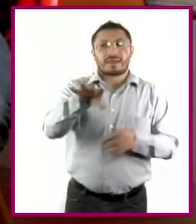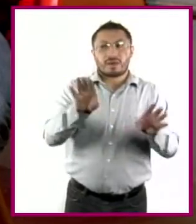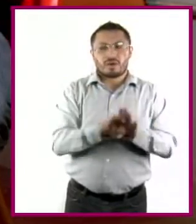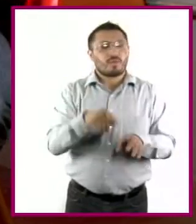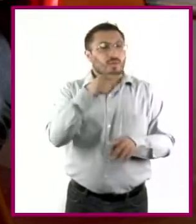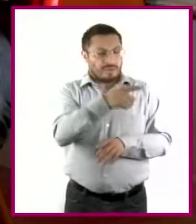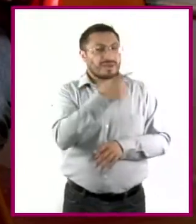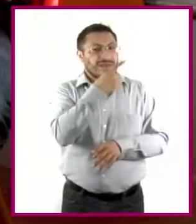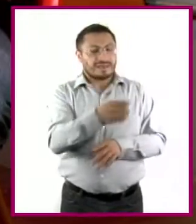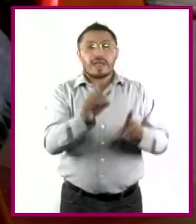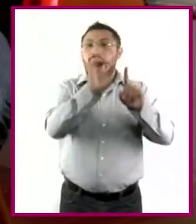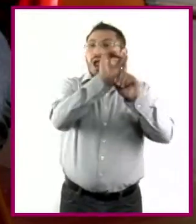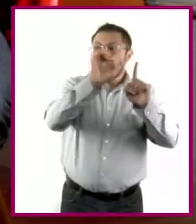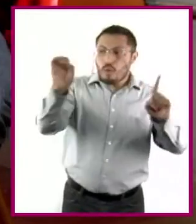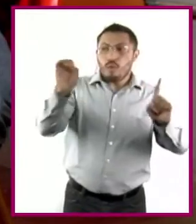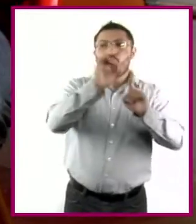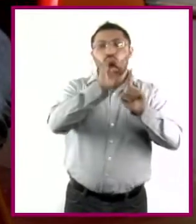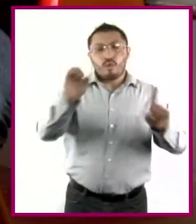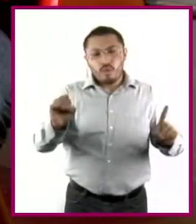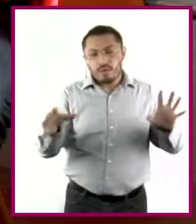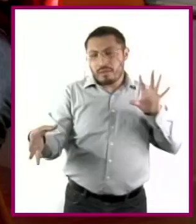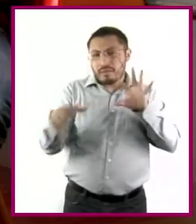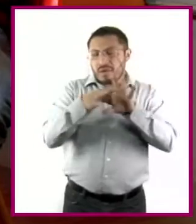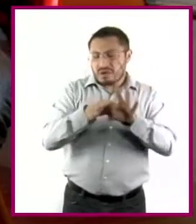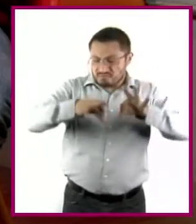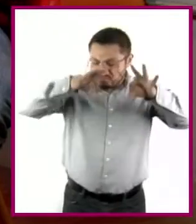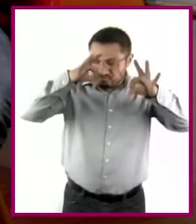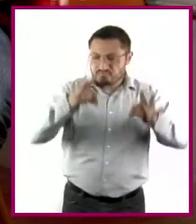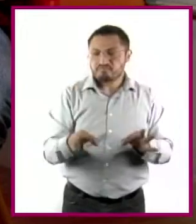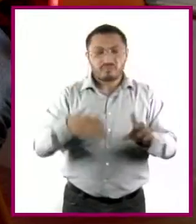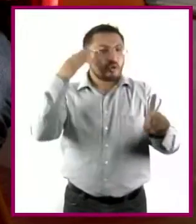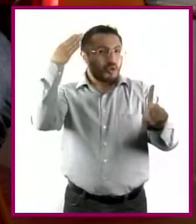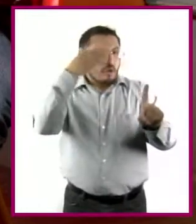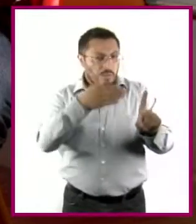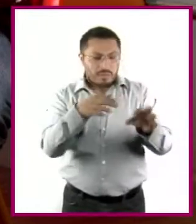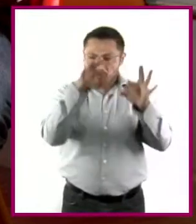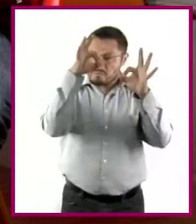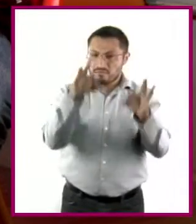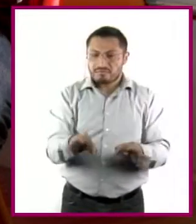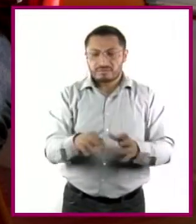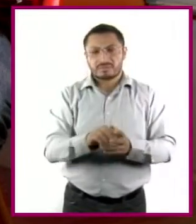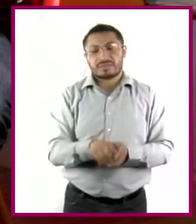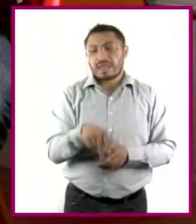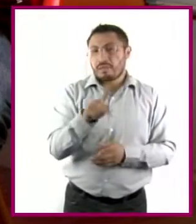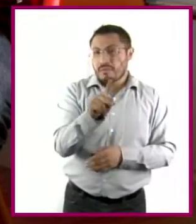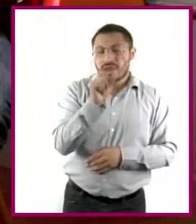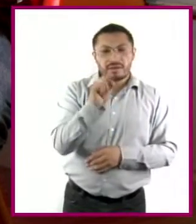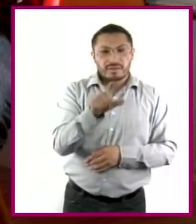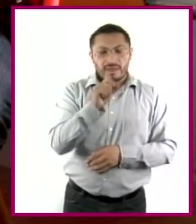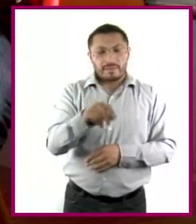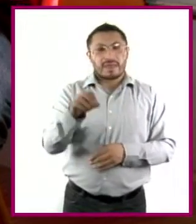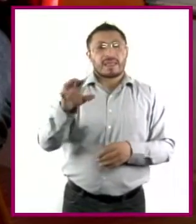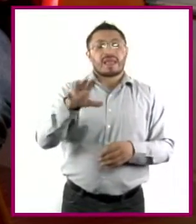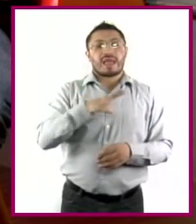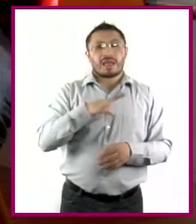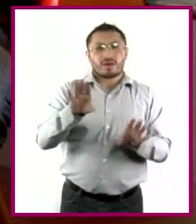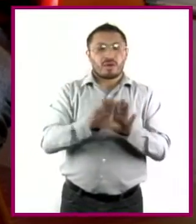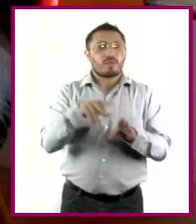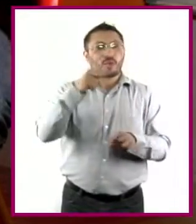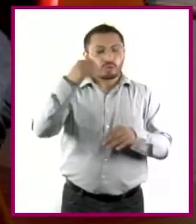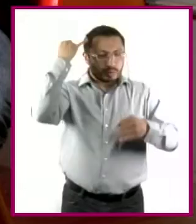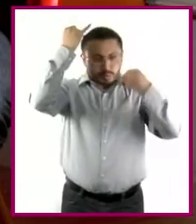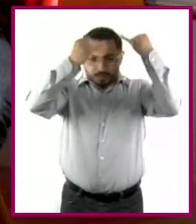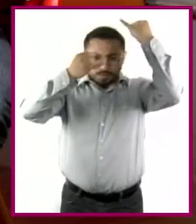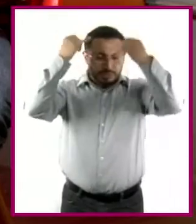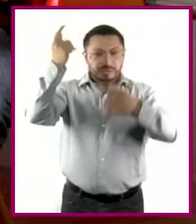Vivi, de manera ordenada, congruente y sólida, con causa y efecto, pero también incorporando las posibles visiones o